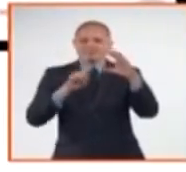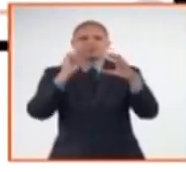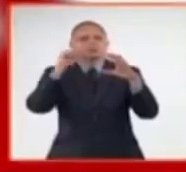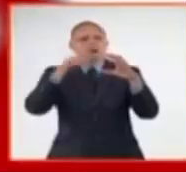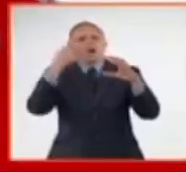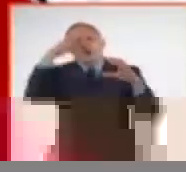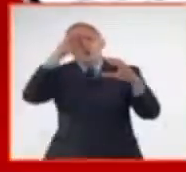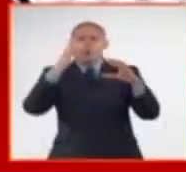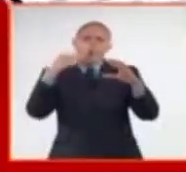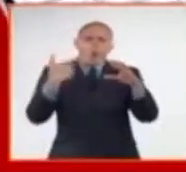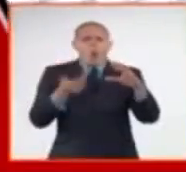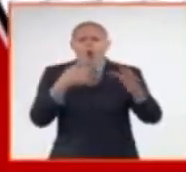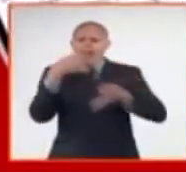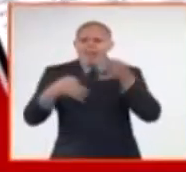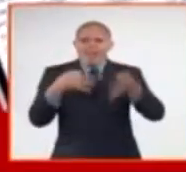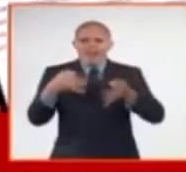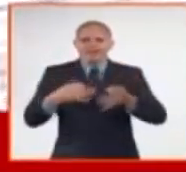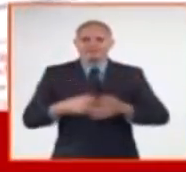digital